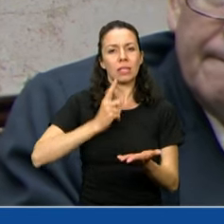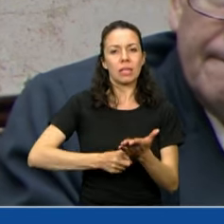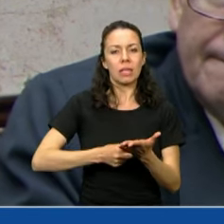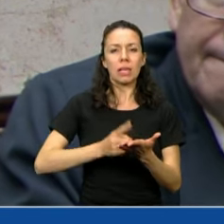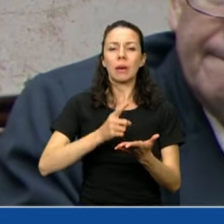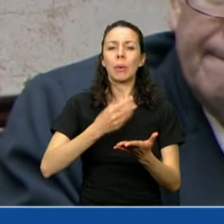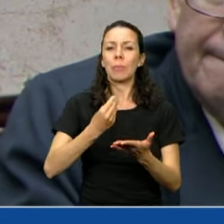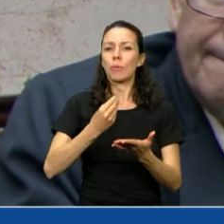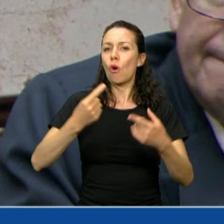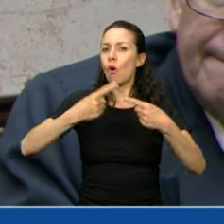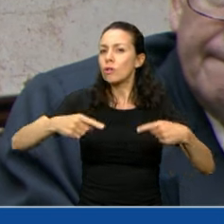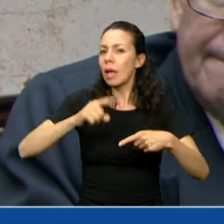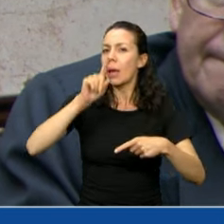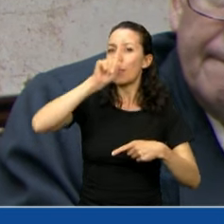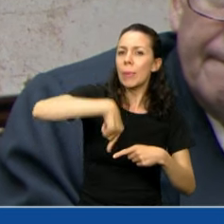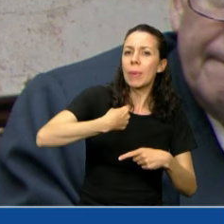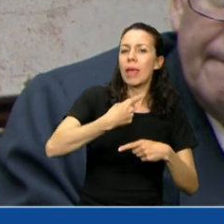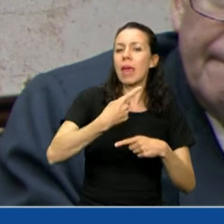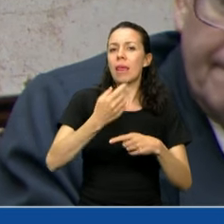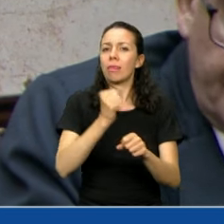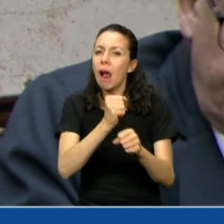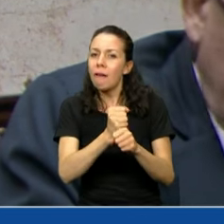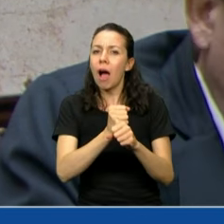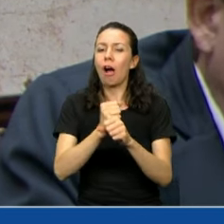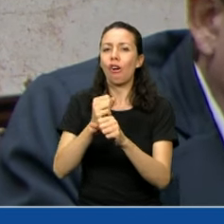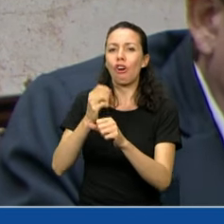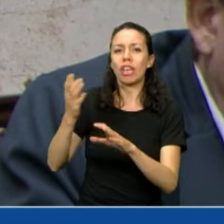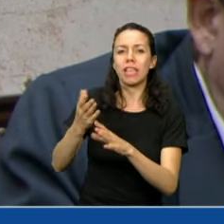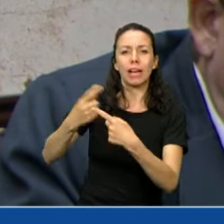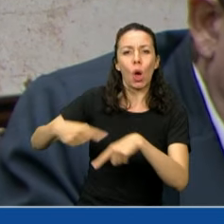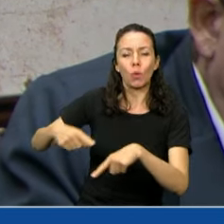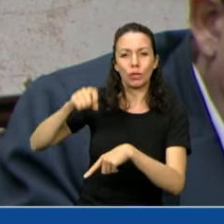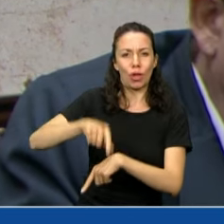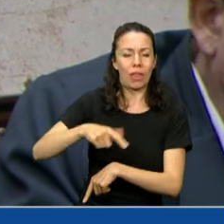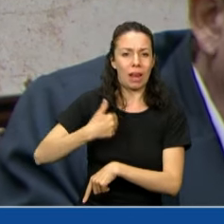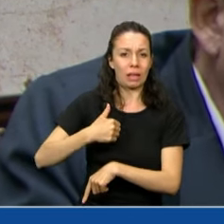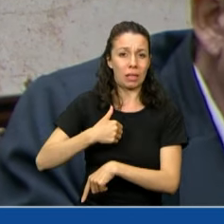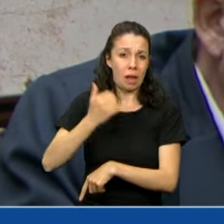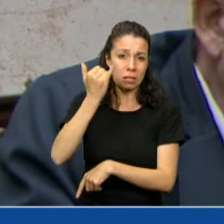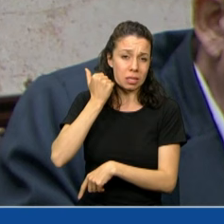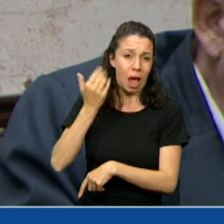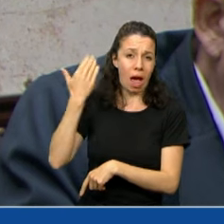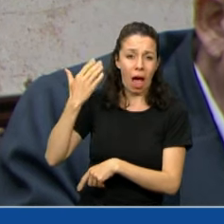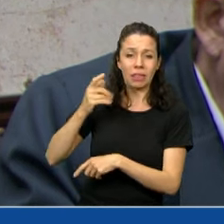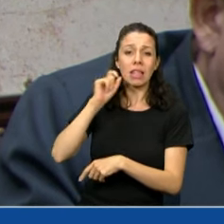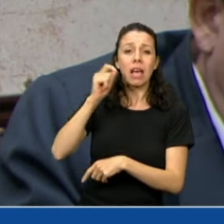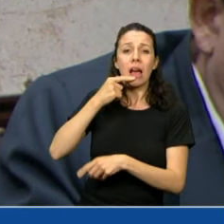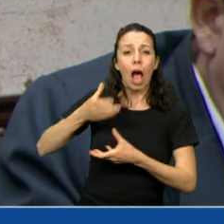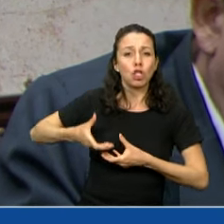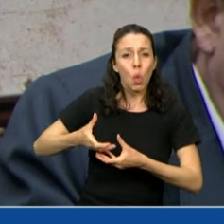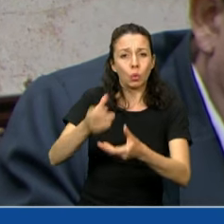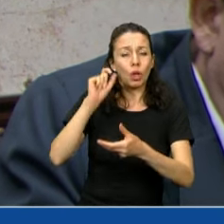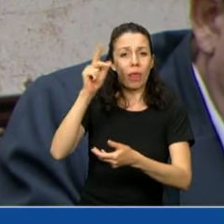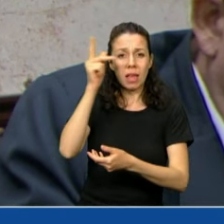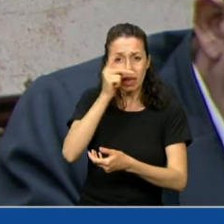recurso para el país ya lo hicimos con la construcción del gas del gasoducto Néstor kisner lo estamos haciendo con la